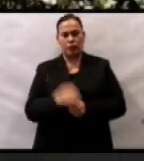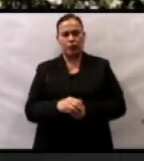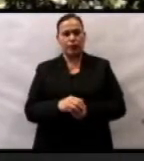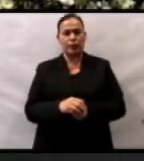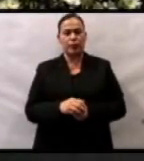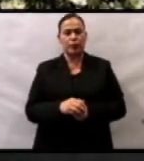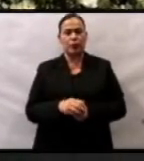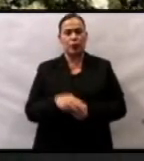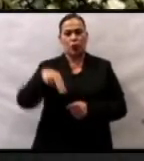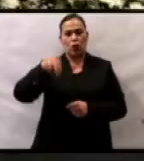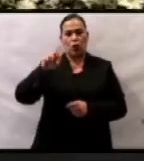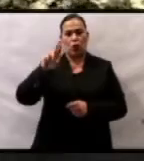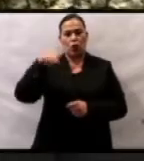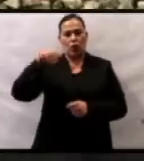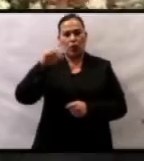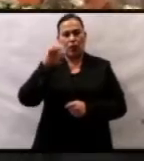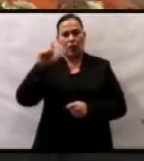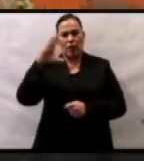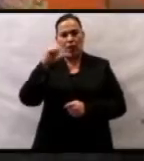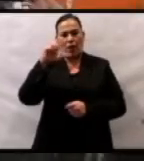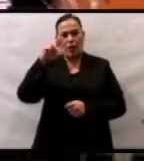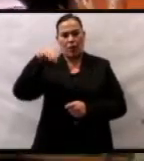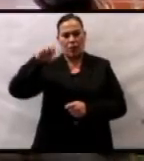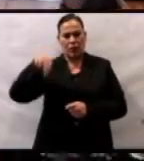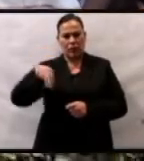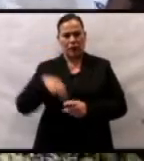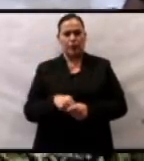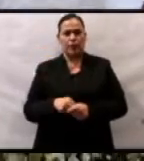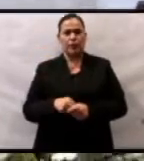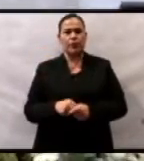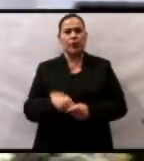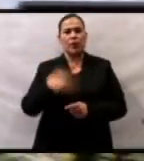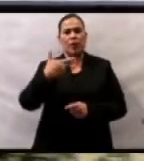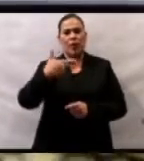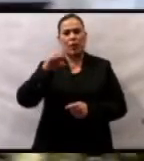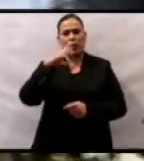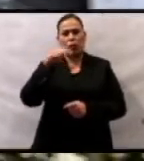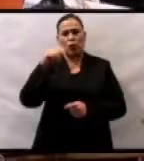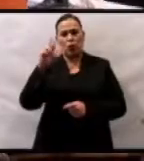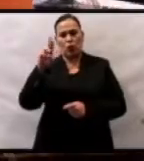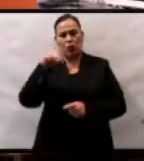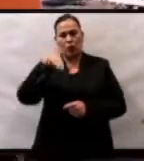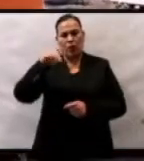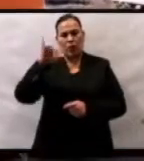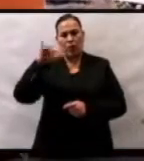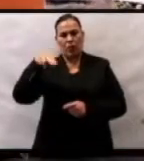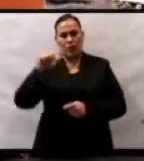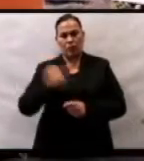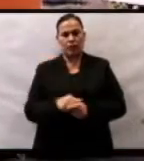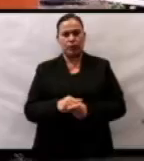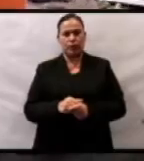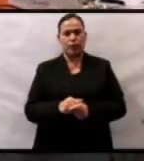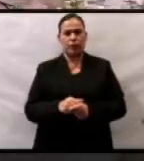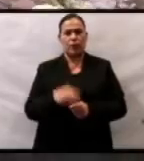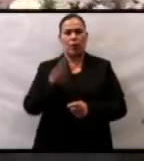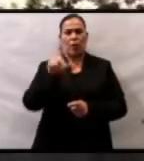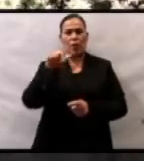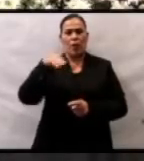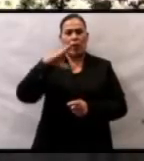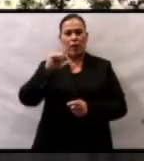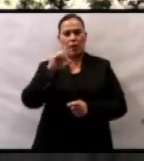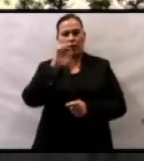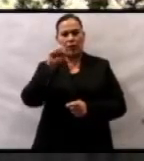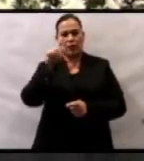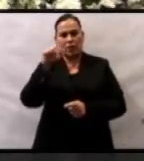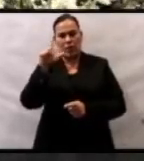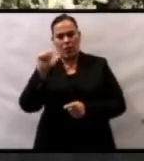Presente. Ciudadana Norma del Carmen Orozco González. Presente. Ciudadana Ancho Carina Dos Pobres. Ciudadana Blanca Estela de la Torre